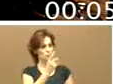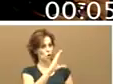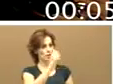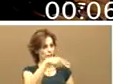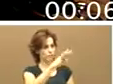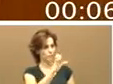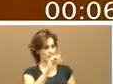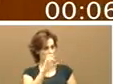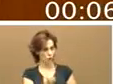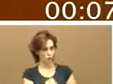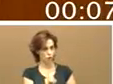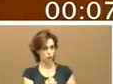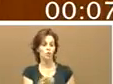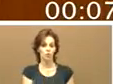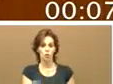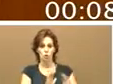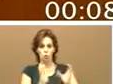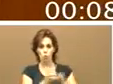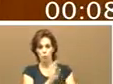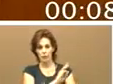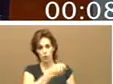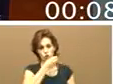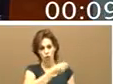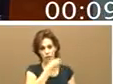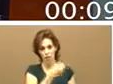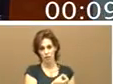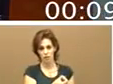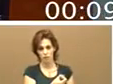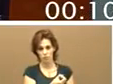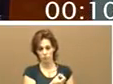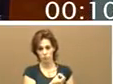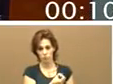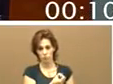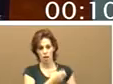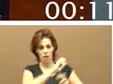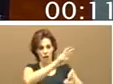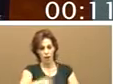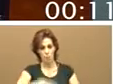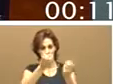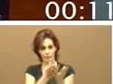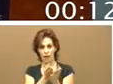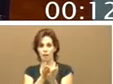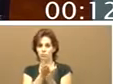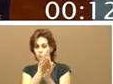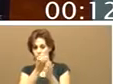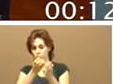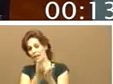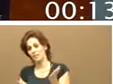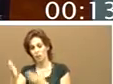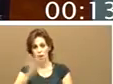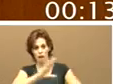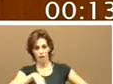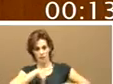Grupo Parlamentario Socialista acepta la enmienda transaccional. Nos alegramos que en un asunto tan